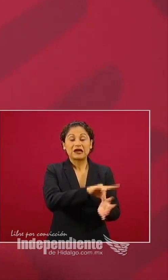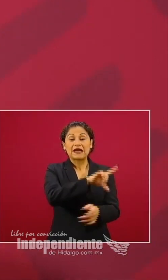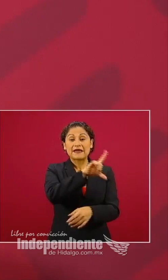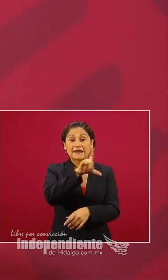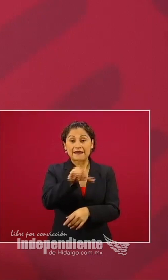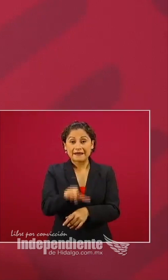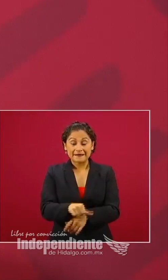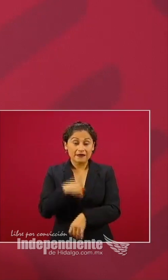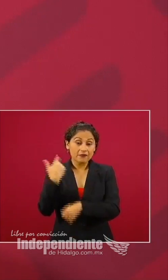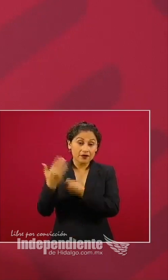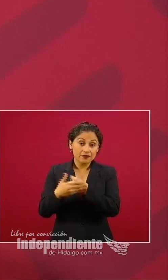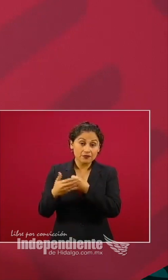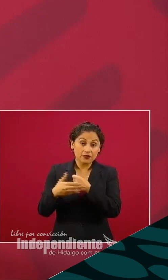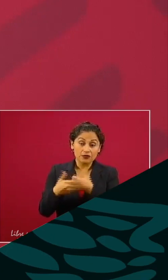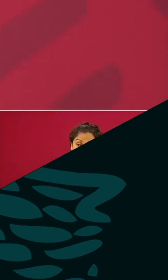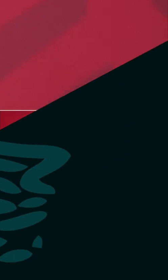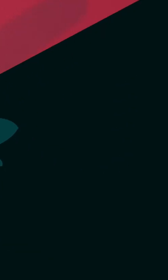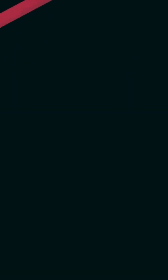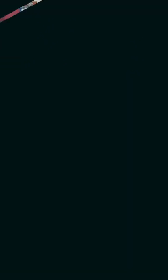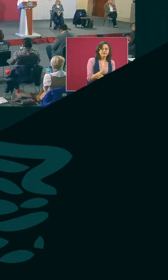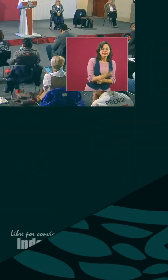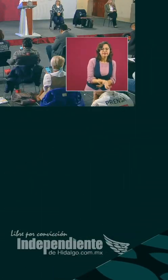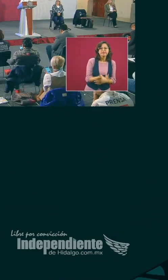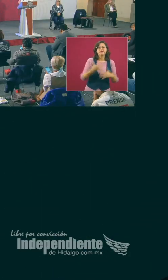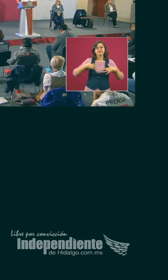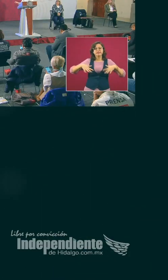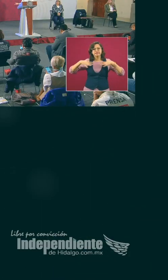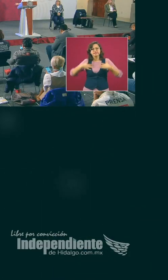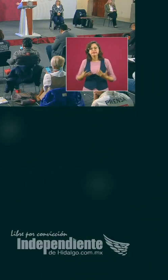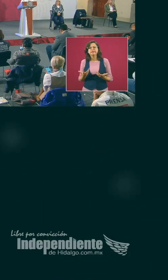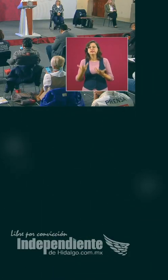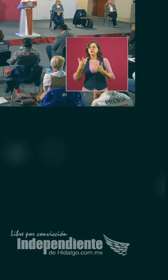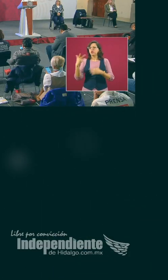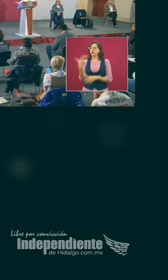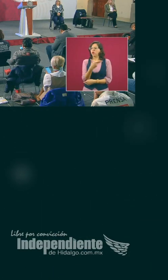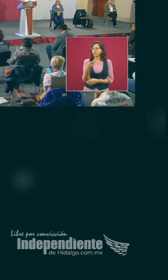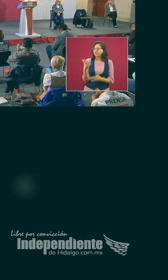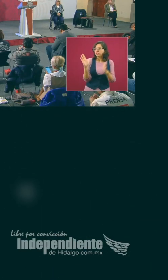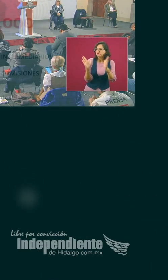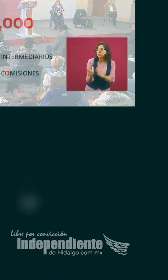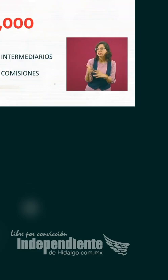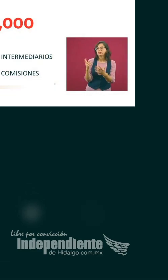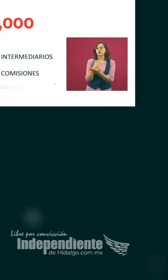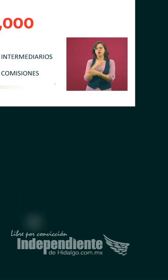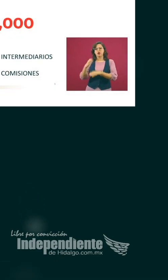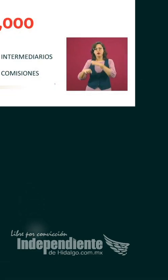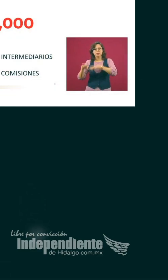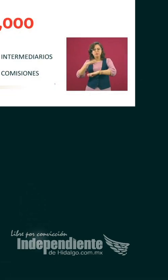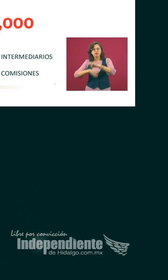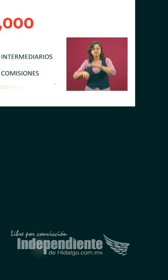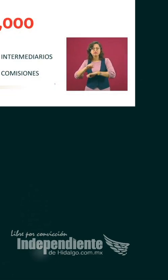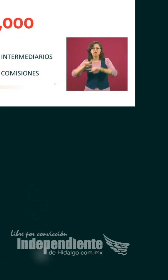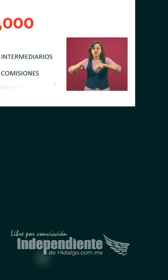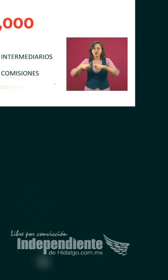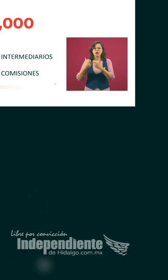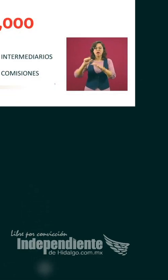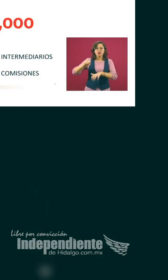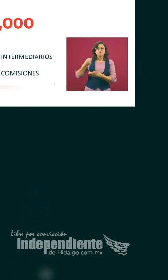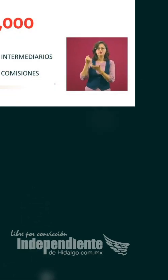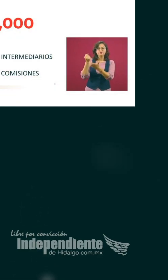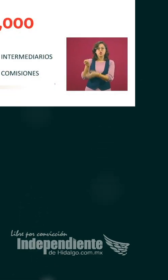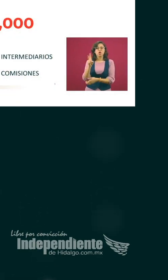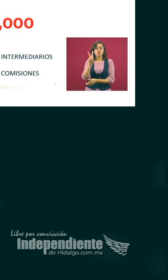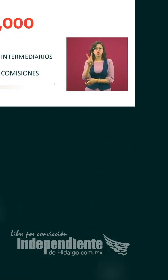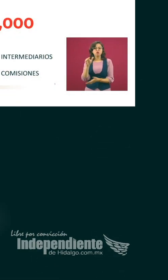vez que se reactive la economía. Por su parte, Zoé Robledo dijo que han depositado más de 2 mil millones de pesos para